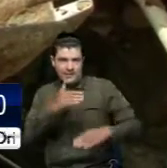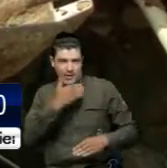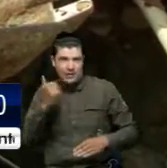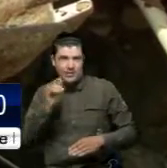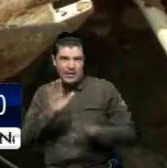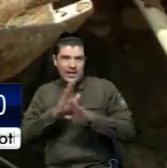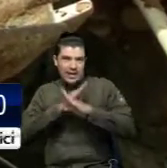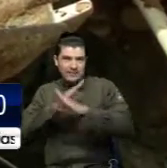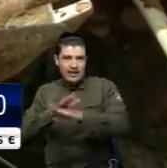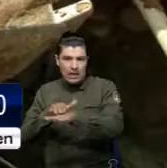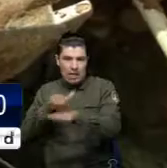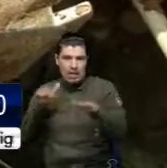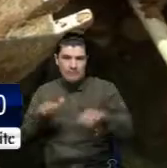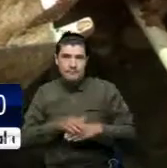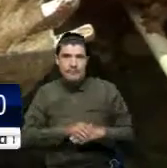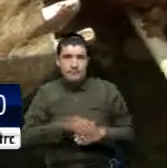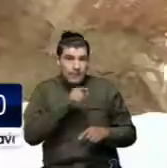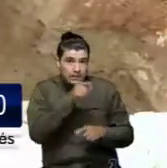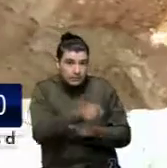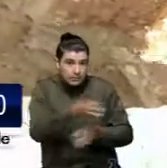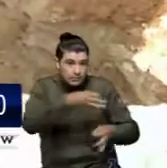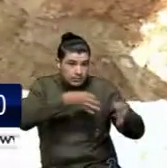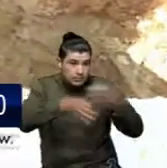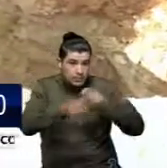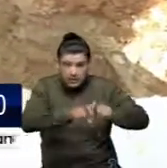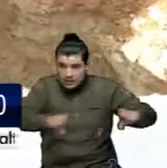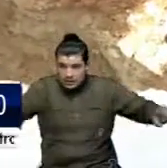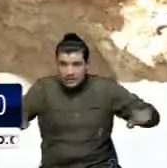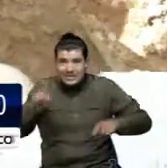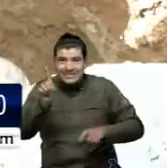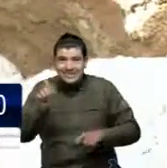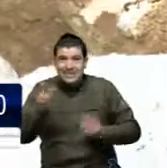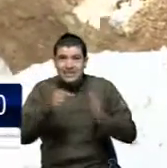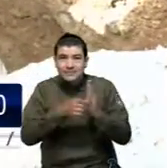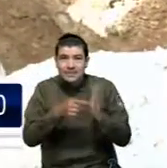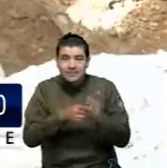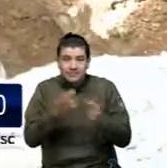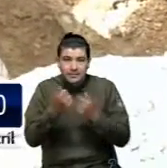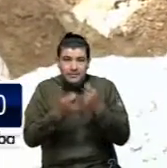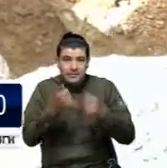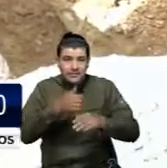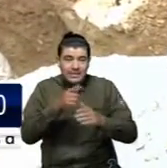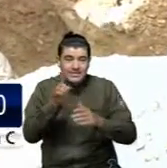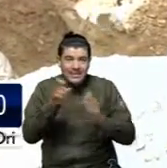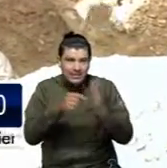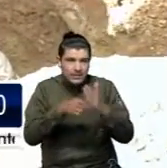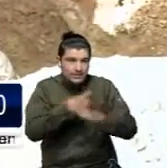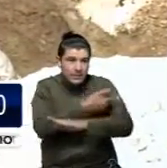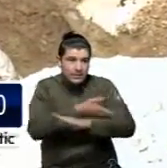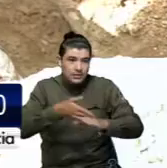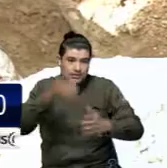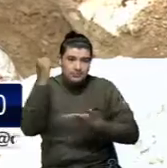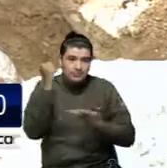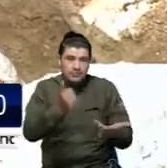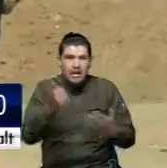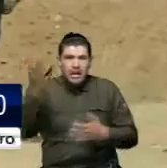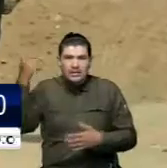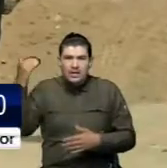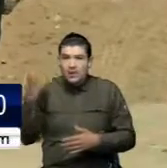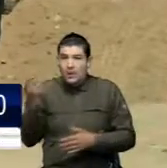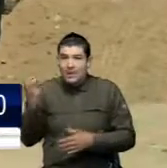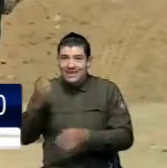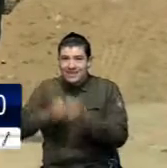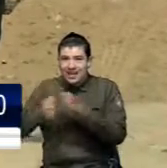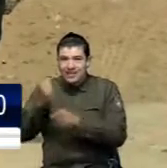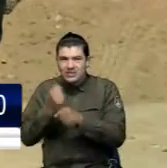cuyo costo asciende a más de 6 mil millones de pesos, tenía más de 40 años y era indispensable su cambio. A las personas por donde pasa